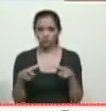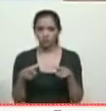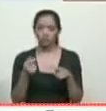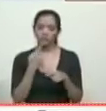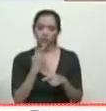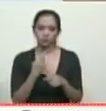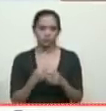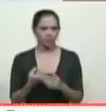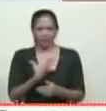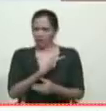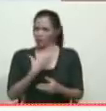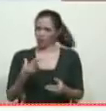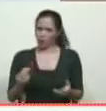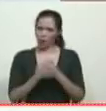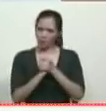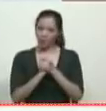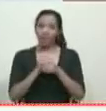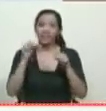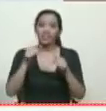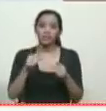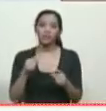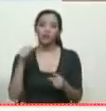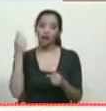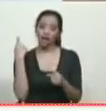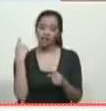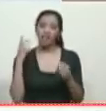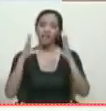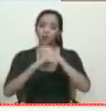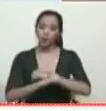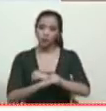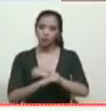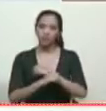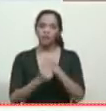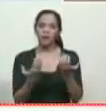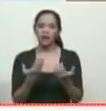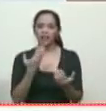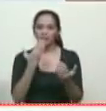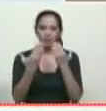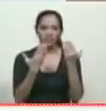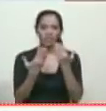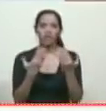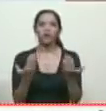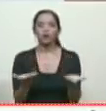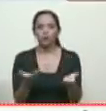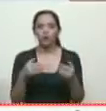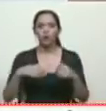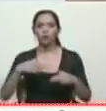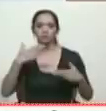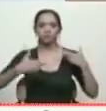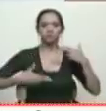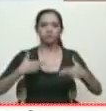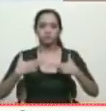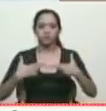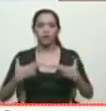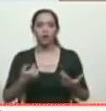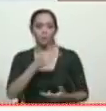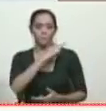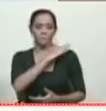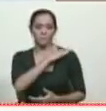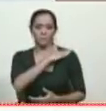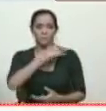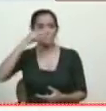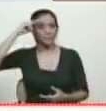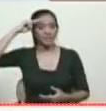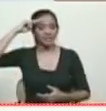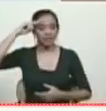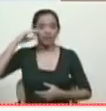dice, no, estimado, esto fue anoche en la planicie tras enfrentamiento con antisociales. Un coronel resultó herido cuando